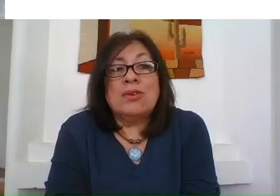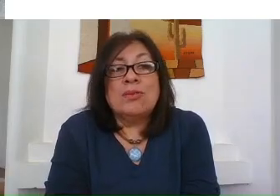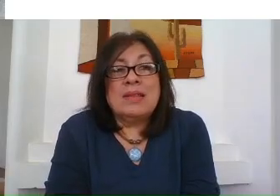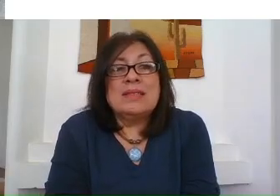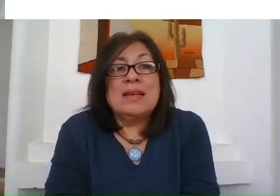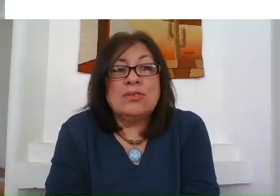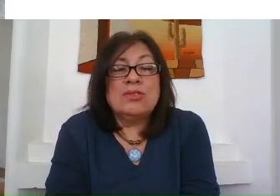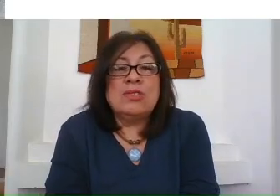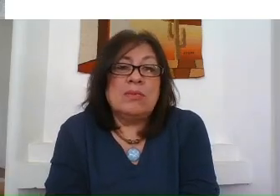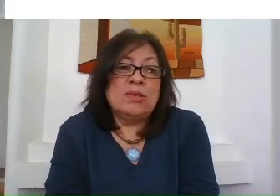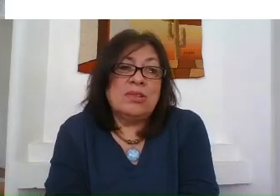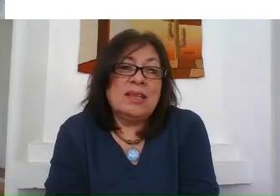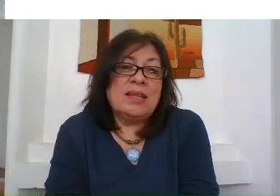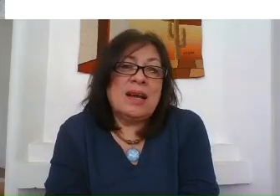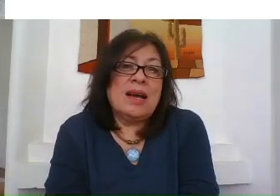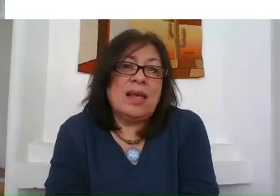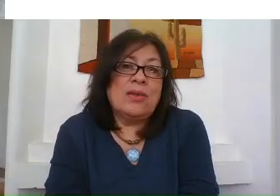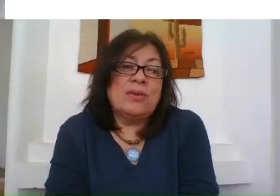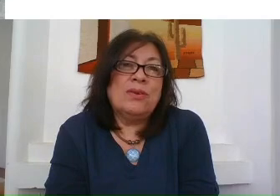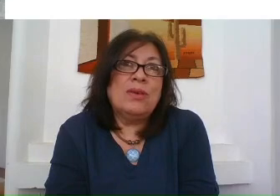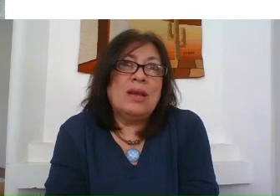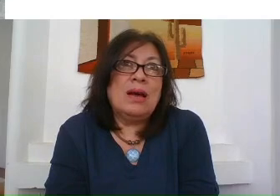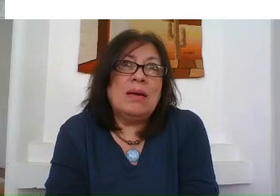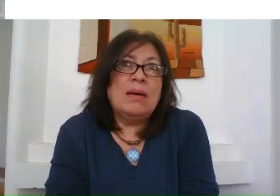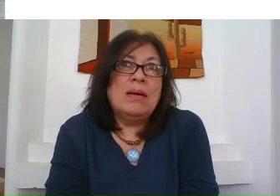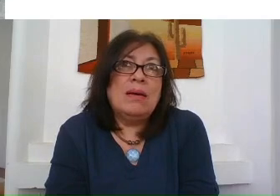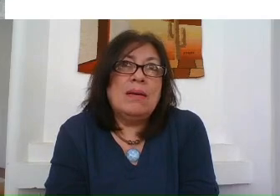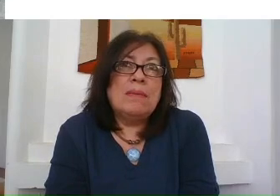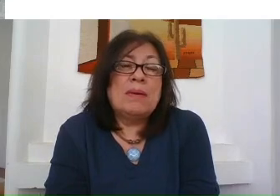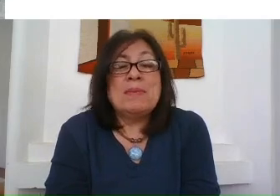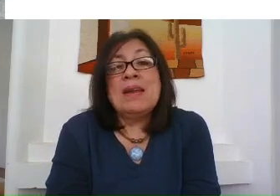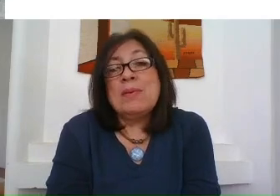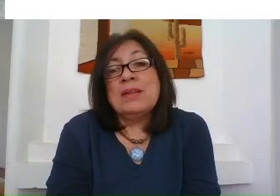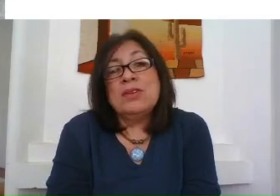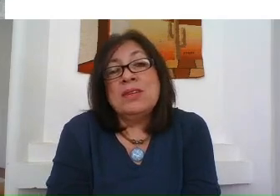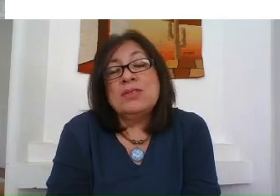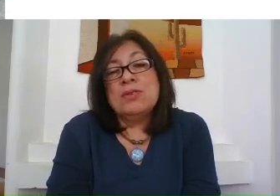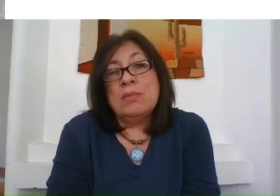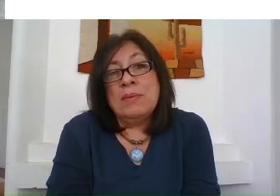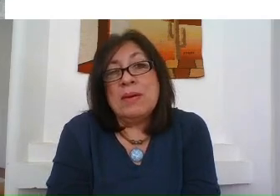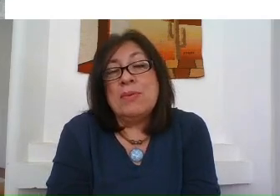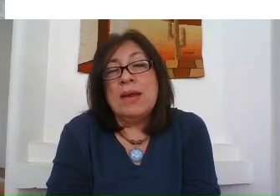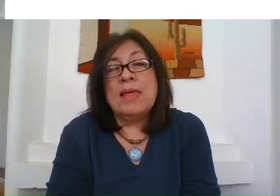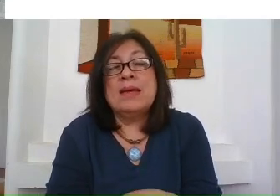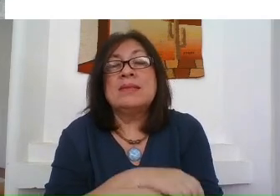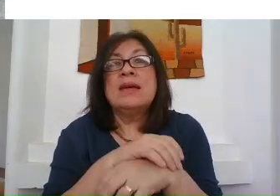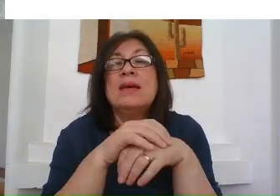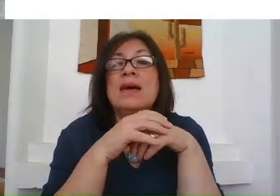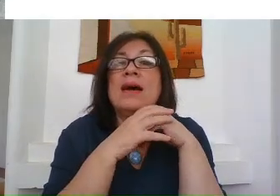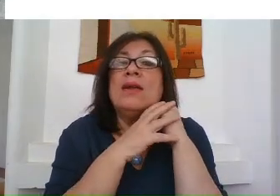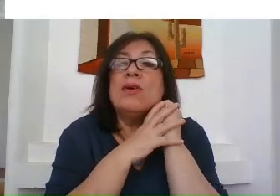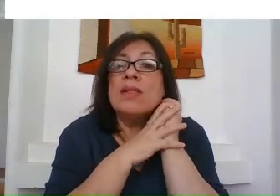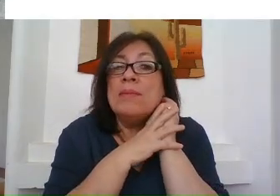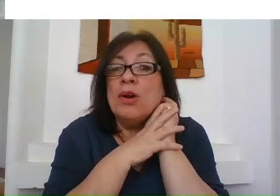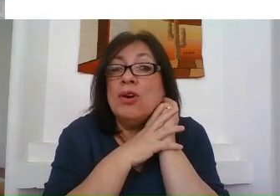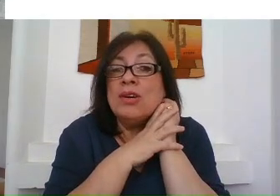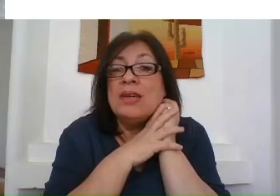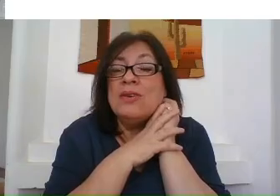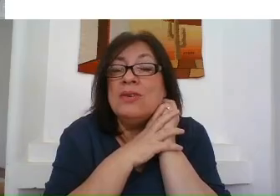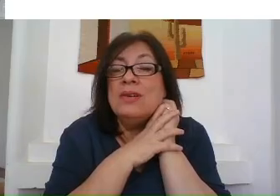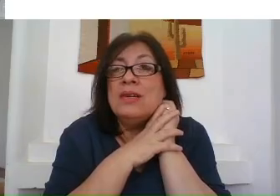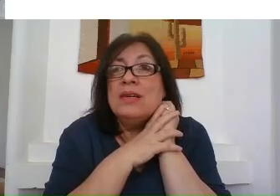hipotetizado en torno al desarrollo psicomotor estancado, ¿no? Las primeras cuestiones son más vinculadas al